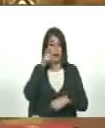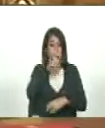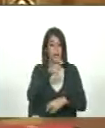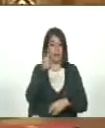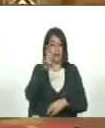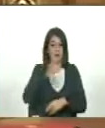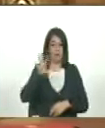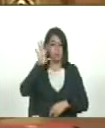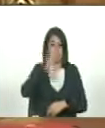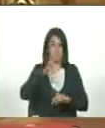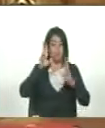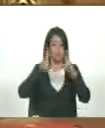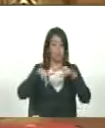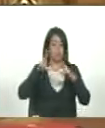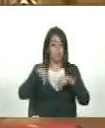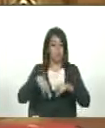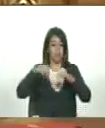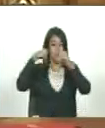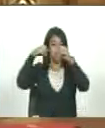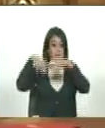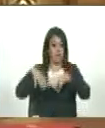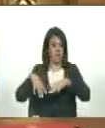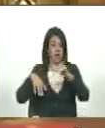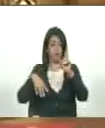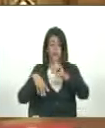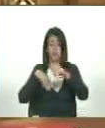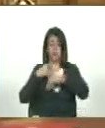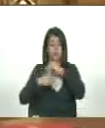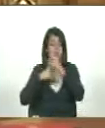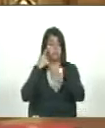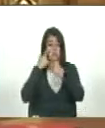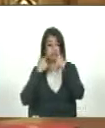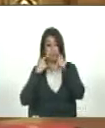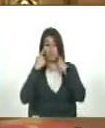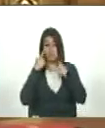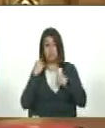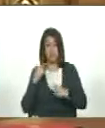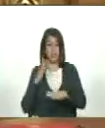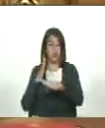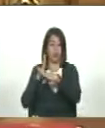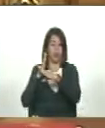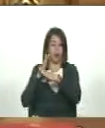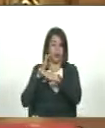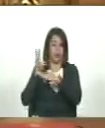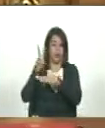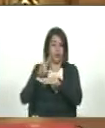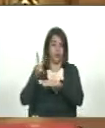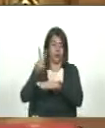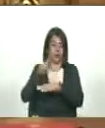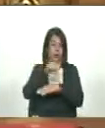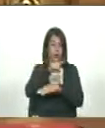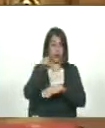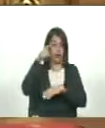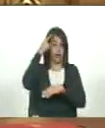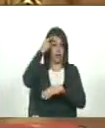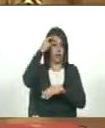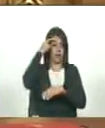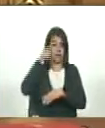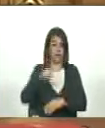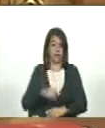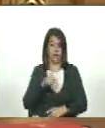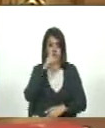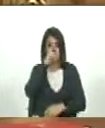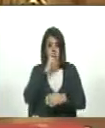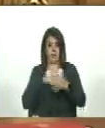pueblo venezolano jamás se ha rendido ni se ha echado a llorar frente al bloqueo. Ustedes saben que